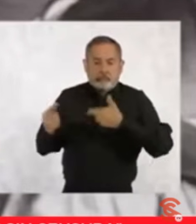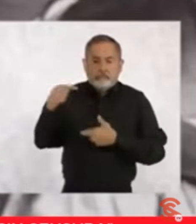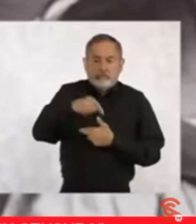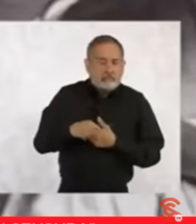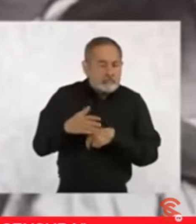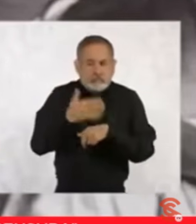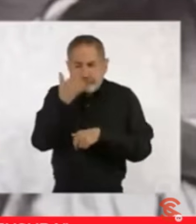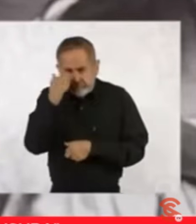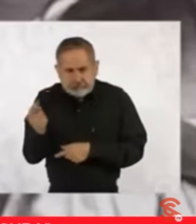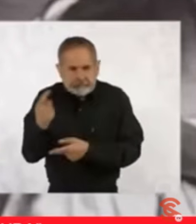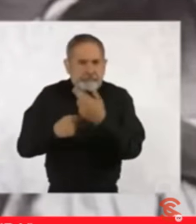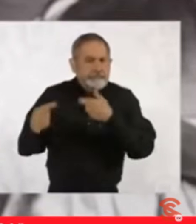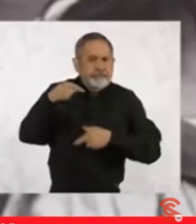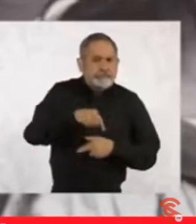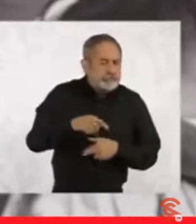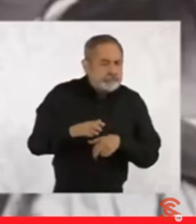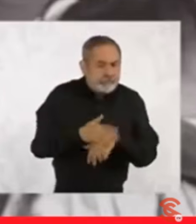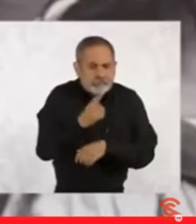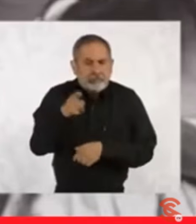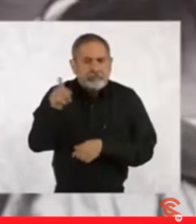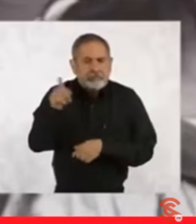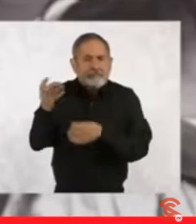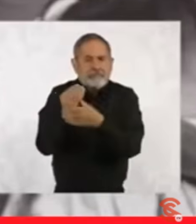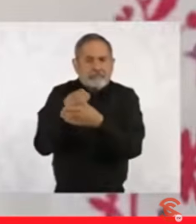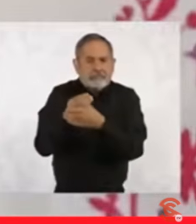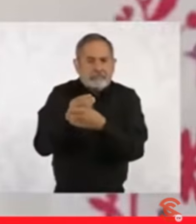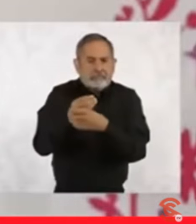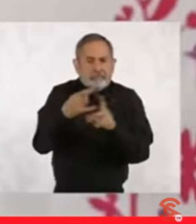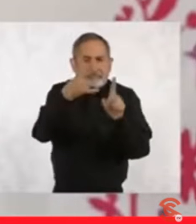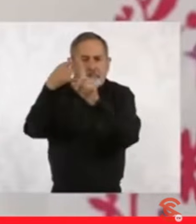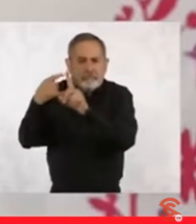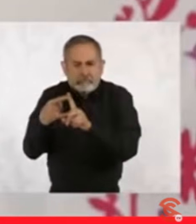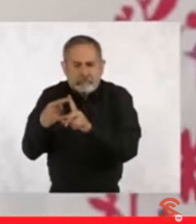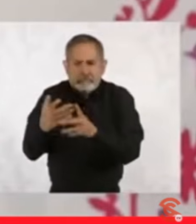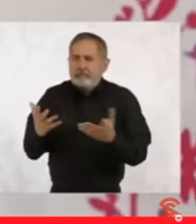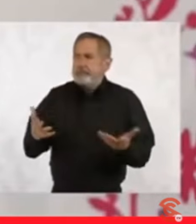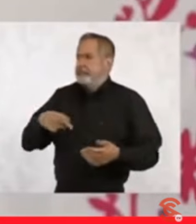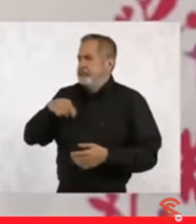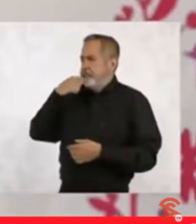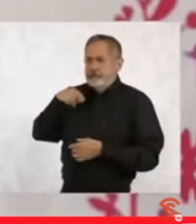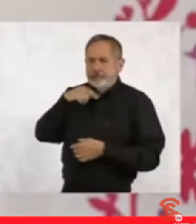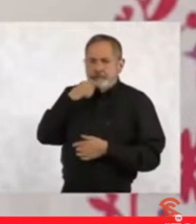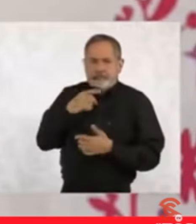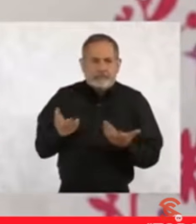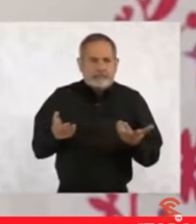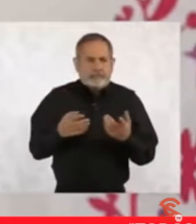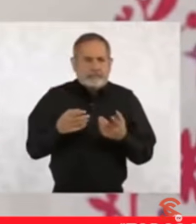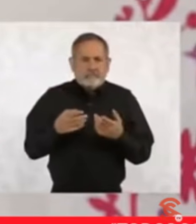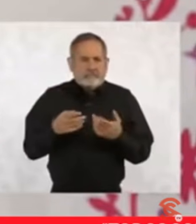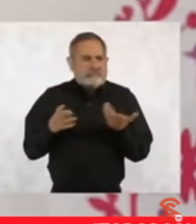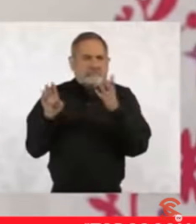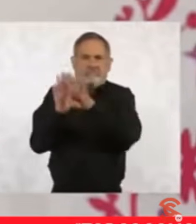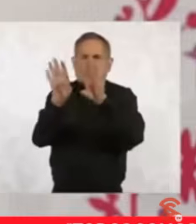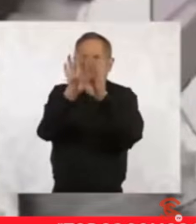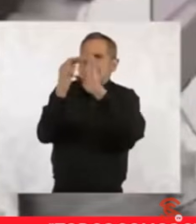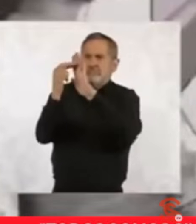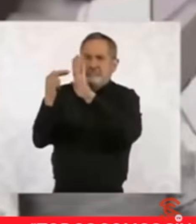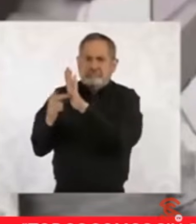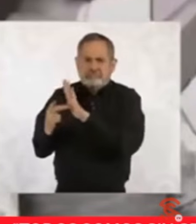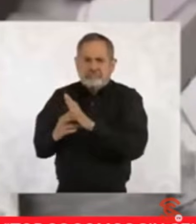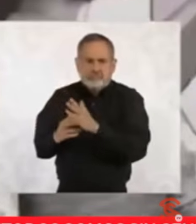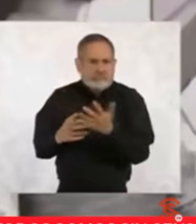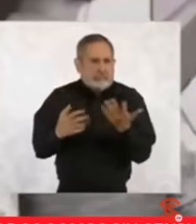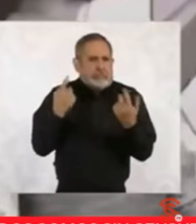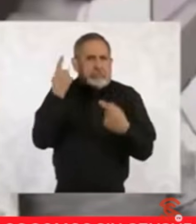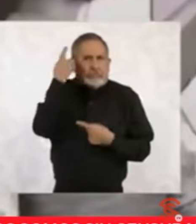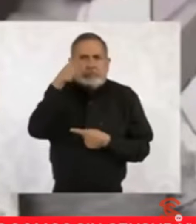razón? Porque las clases eran por Zoom. Había restricciones de todo tipo. Y me dijo, papá, pues ¿para